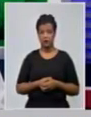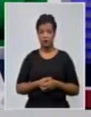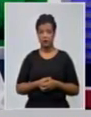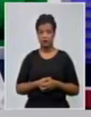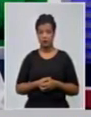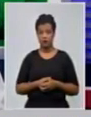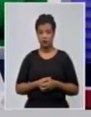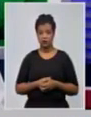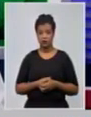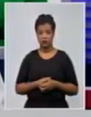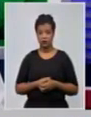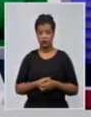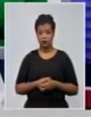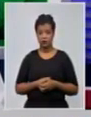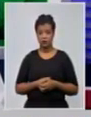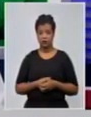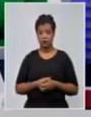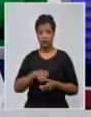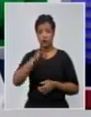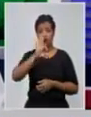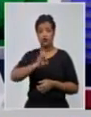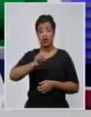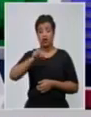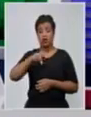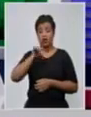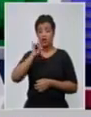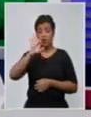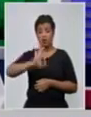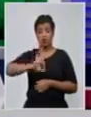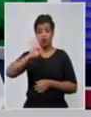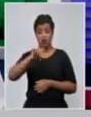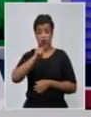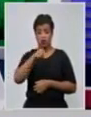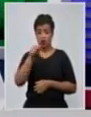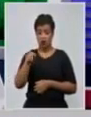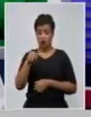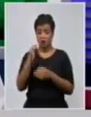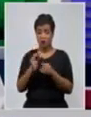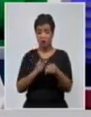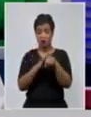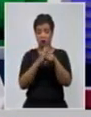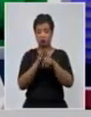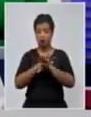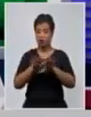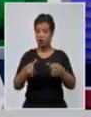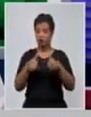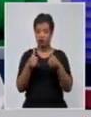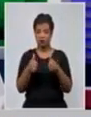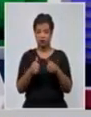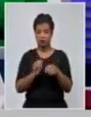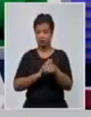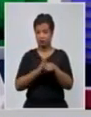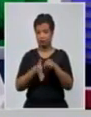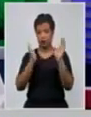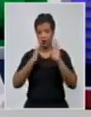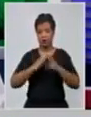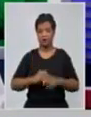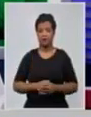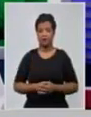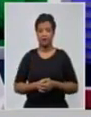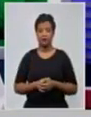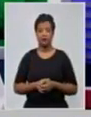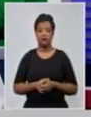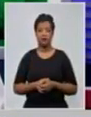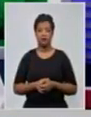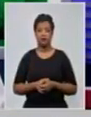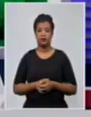han recuperado el 80,7% de todos los pacientes que se han diagnosticado en este grupo de edad.